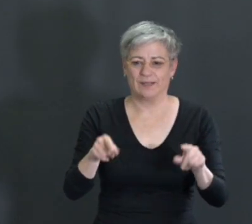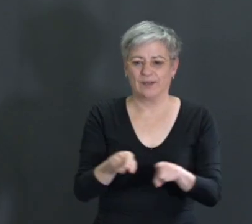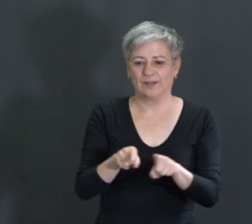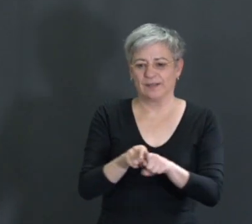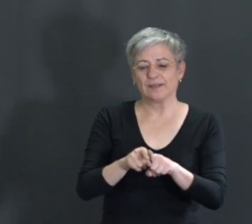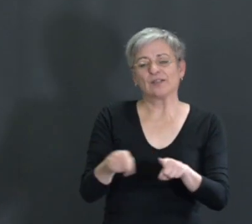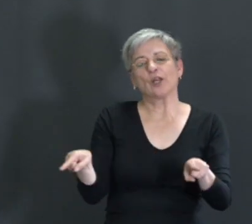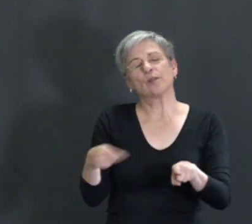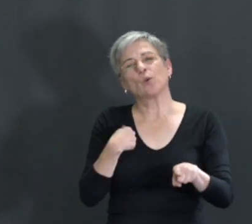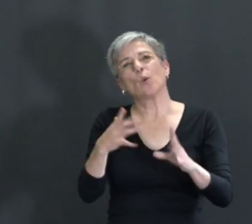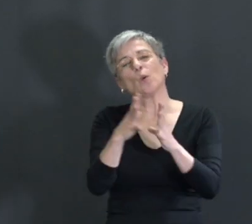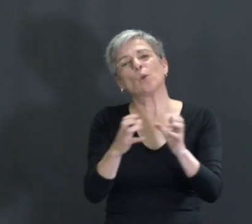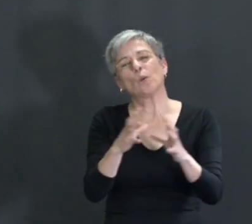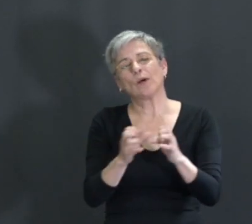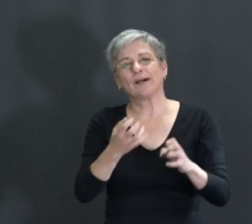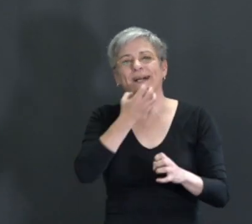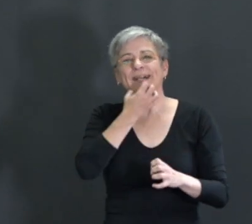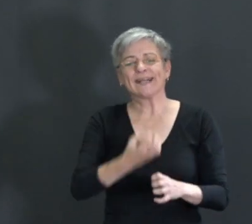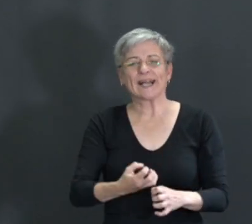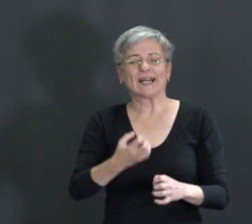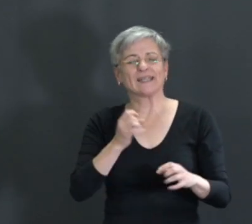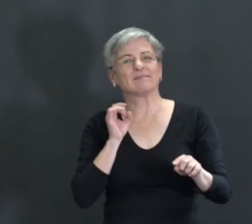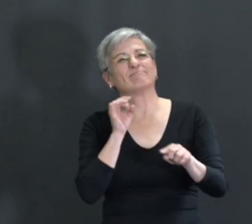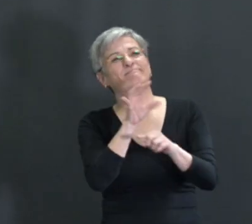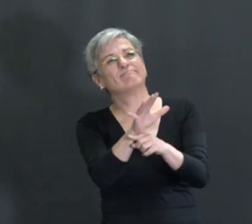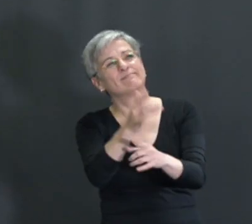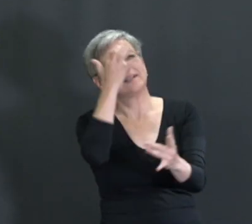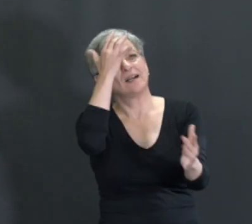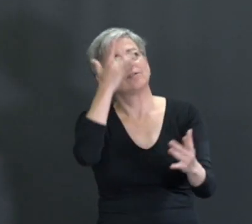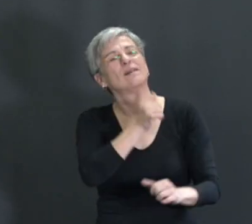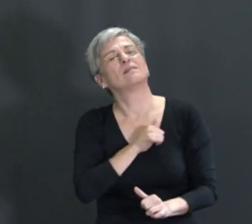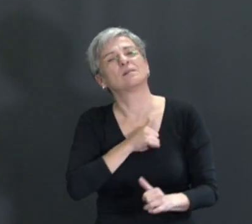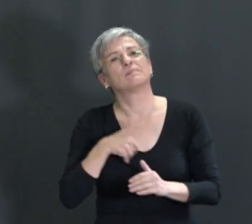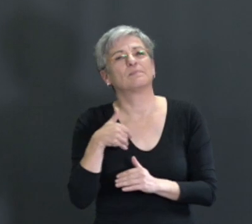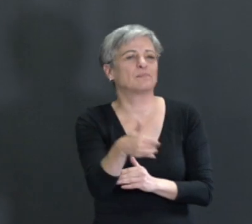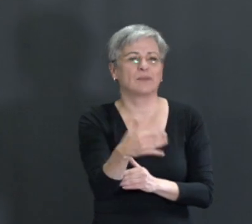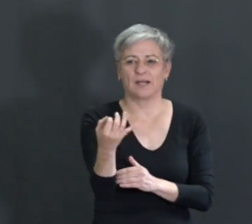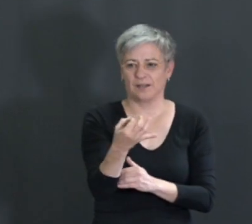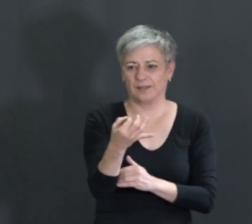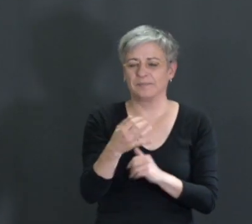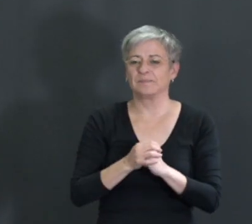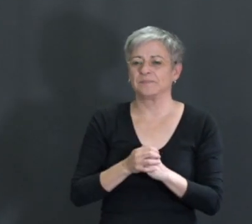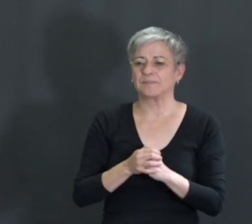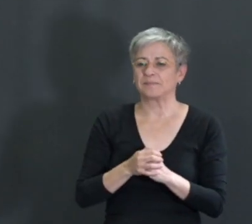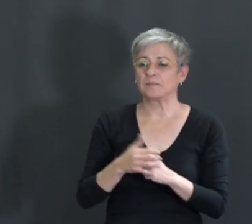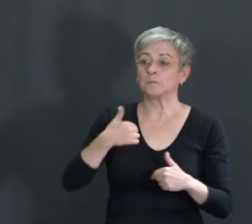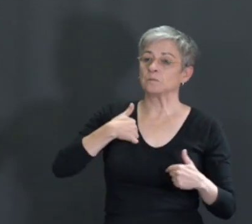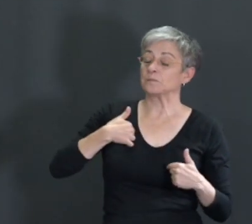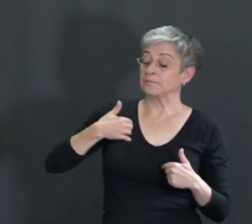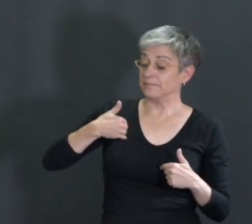los Reyes. Vamos a aprovechar. En todo este ámbito de